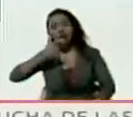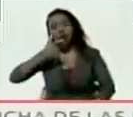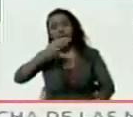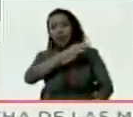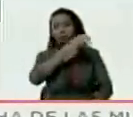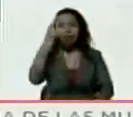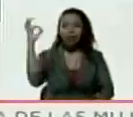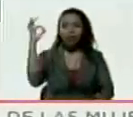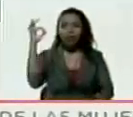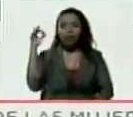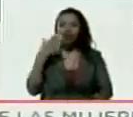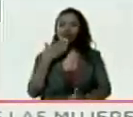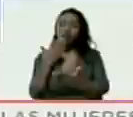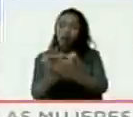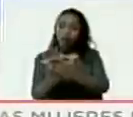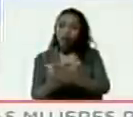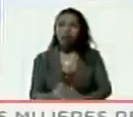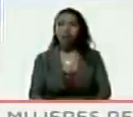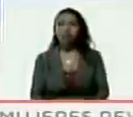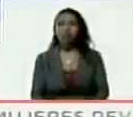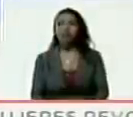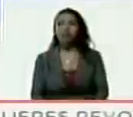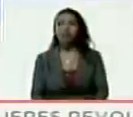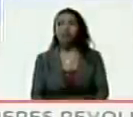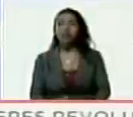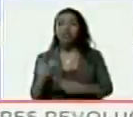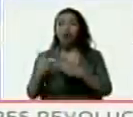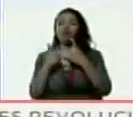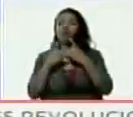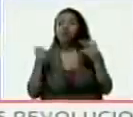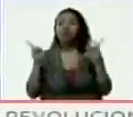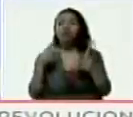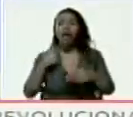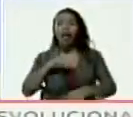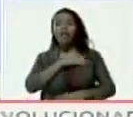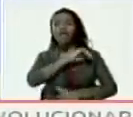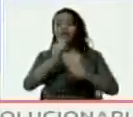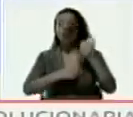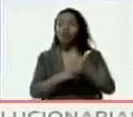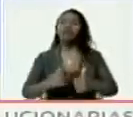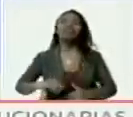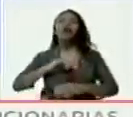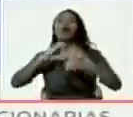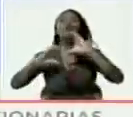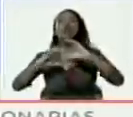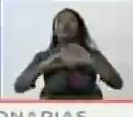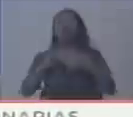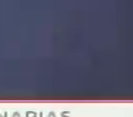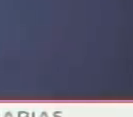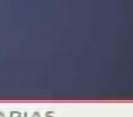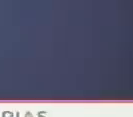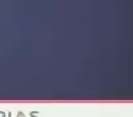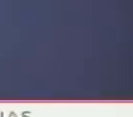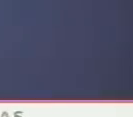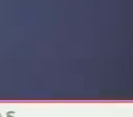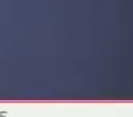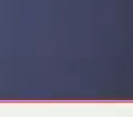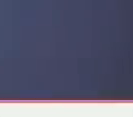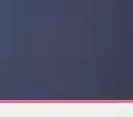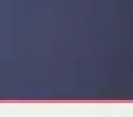Barquisimeto. Muchas gracias. Bien, han sido las declaraciones del vicepresidente sectorial de Comunicación, Cultura y Turismo, Jorge